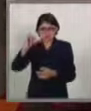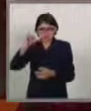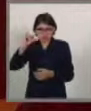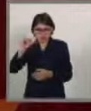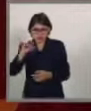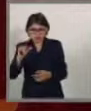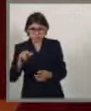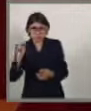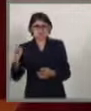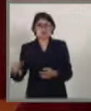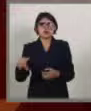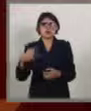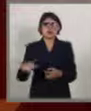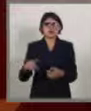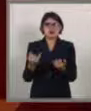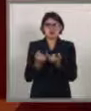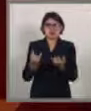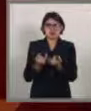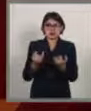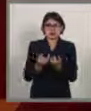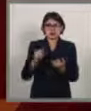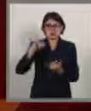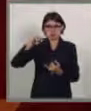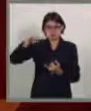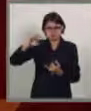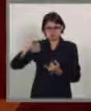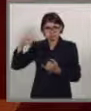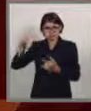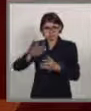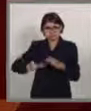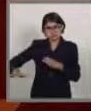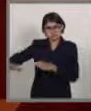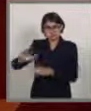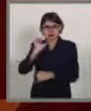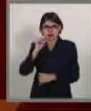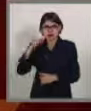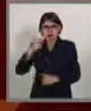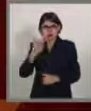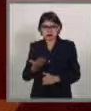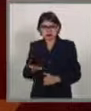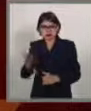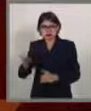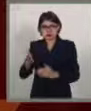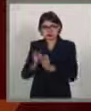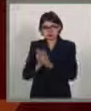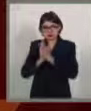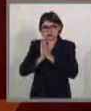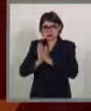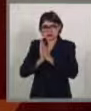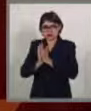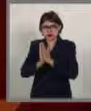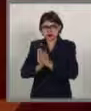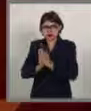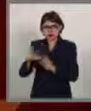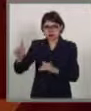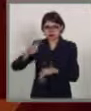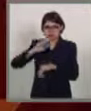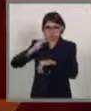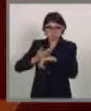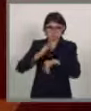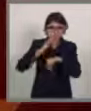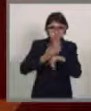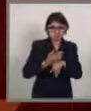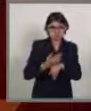electorales y al instituto estatal electoral del estado de chihuahua para que en el ámbito de sus respectivas atribuciones